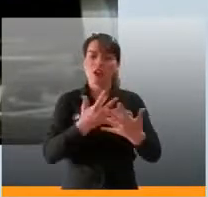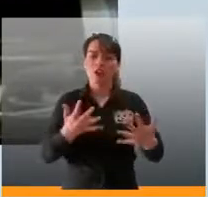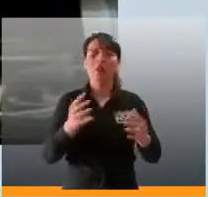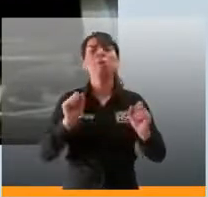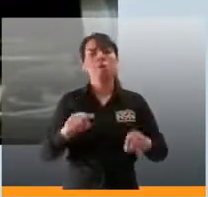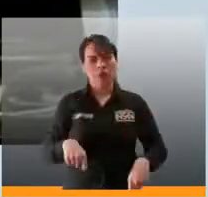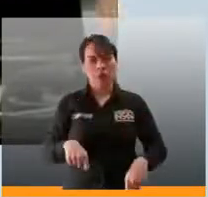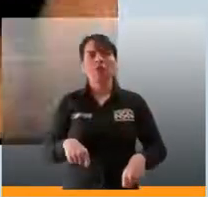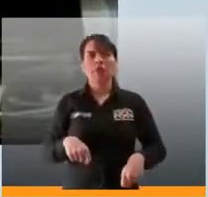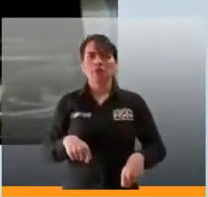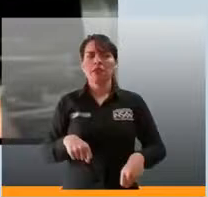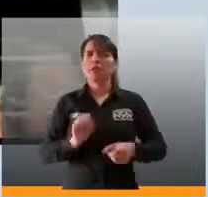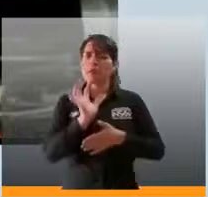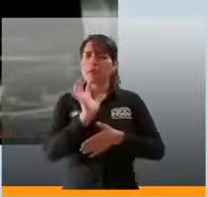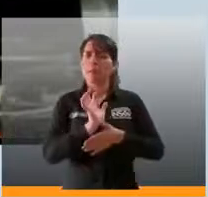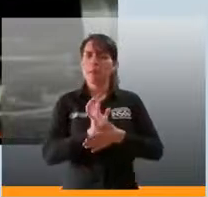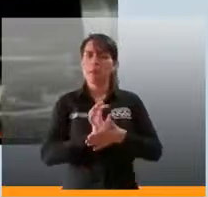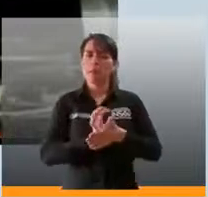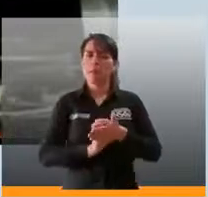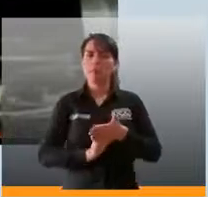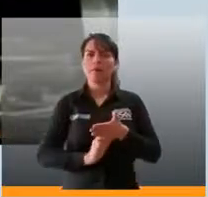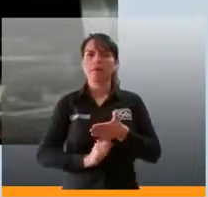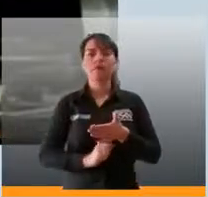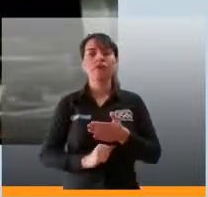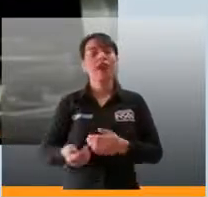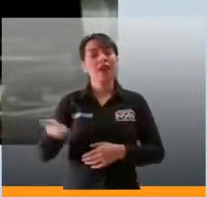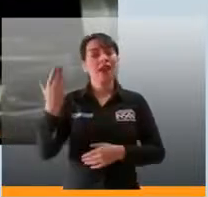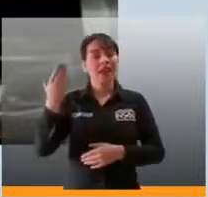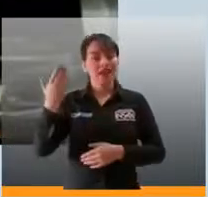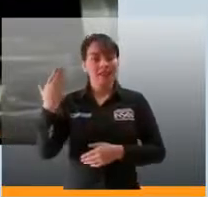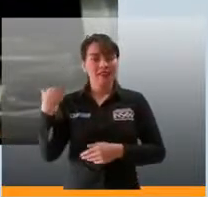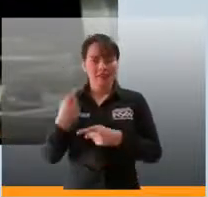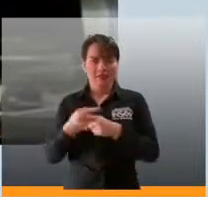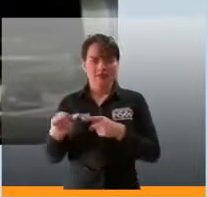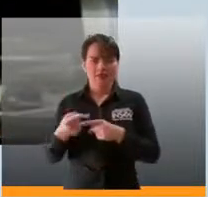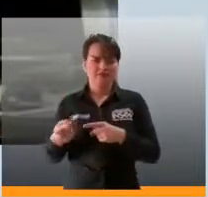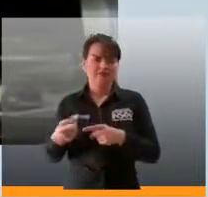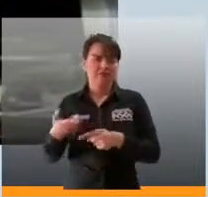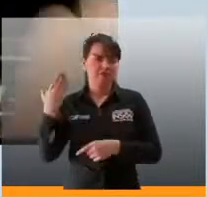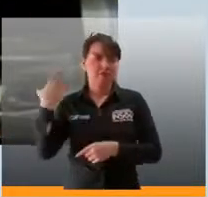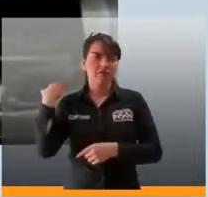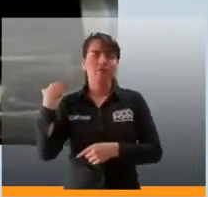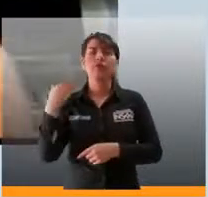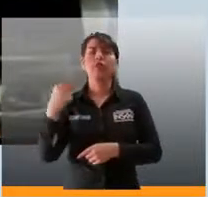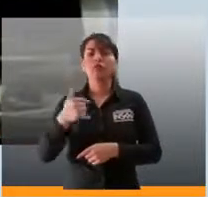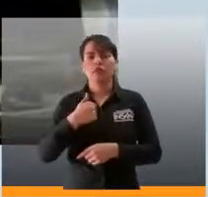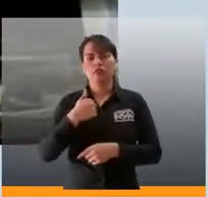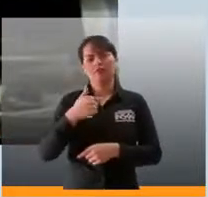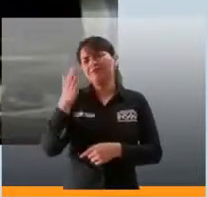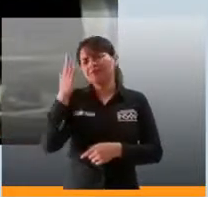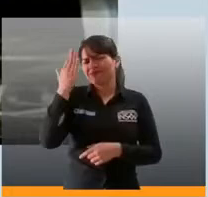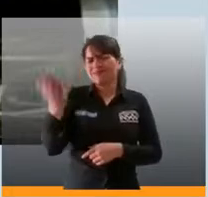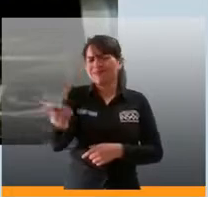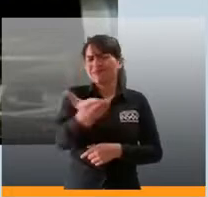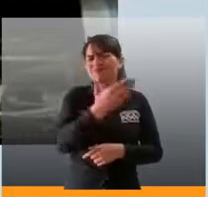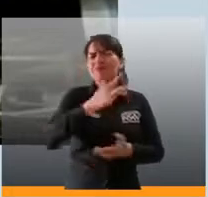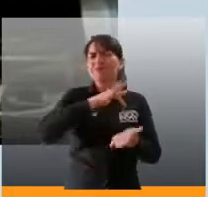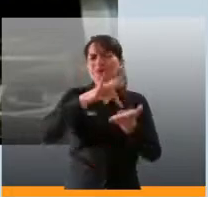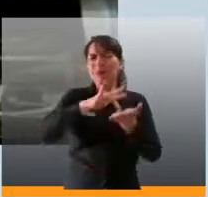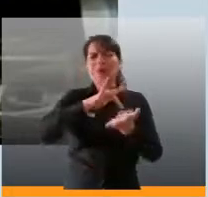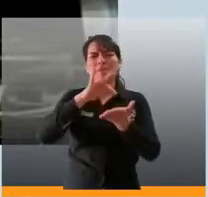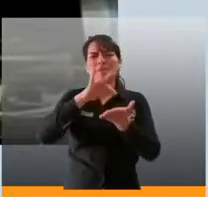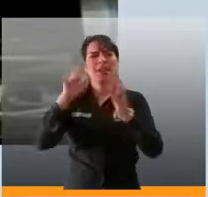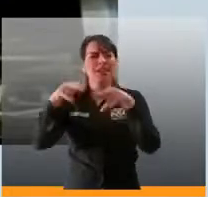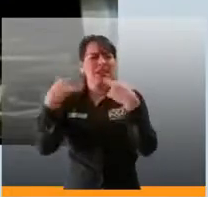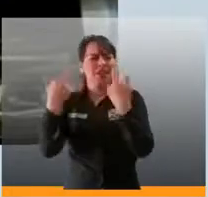fundamentalmente. Hace varias semanas participé en una conferencia. Todos hemos participado en muchas reuniones de